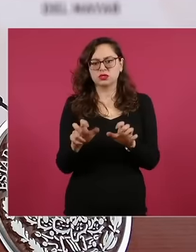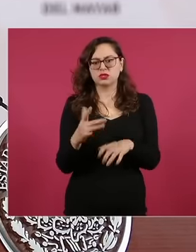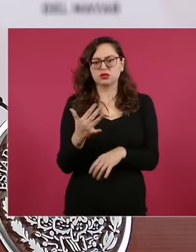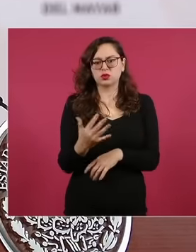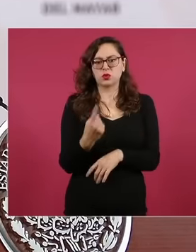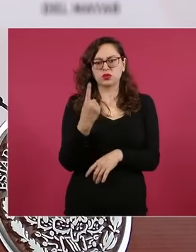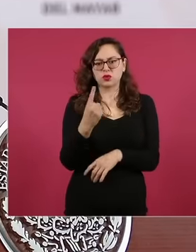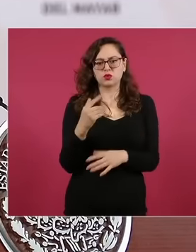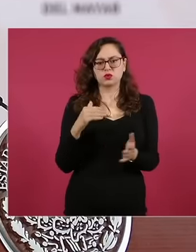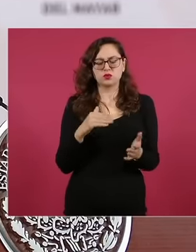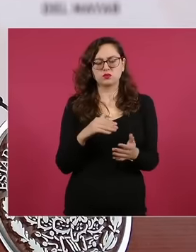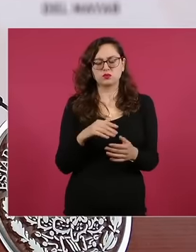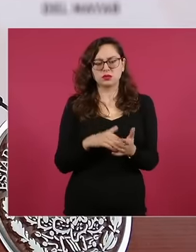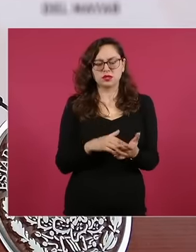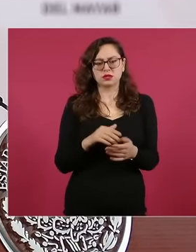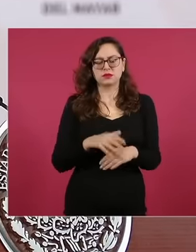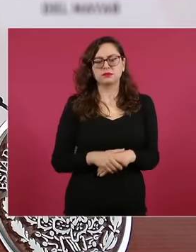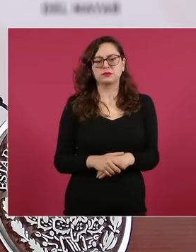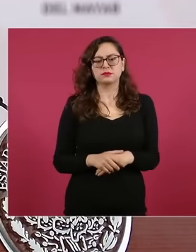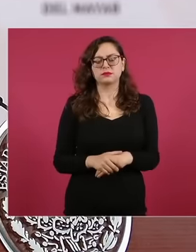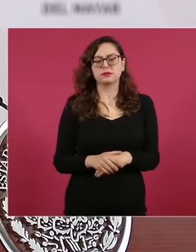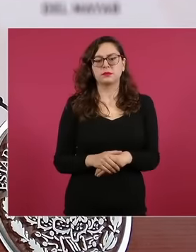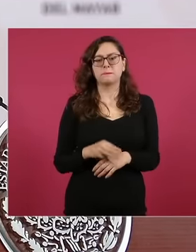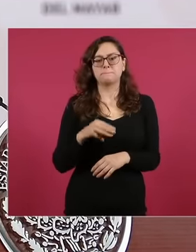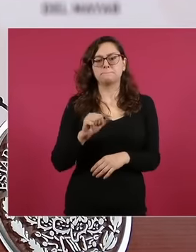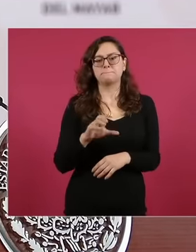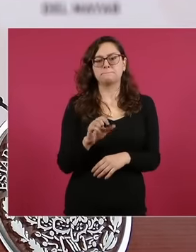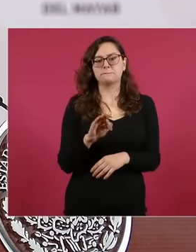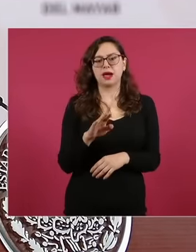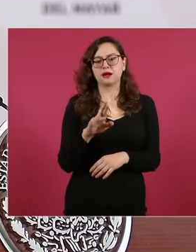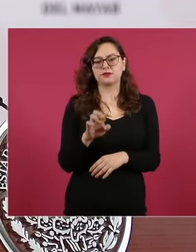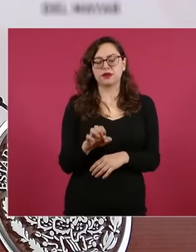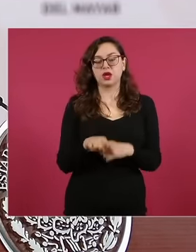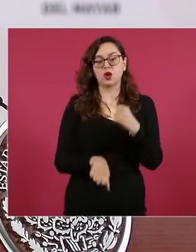12,051,880. MACFRE,